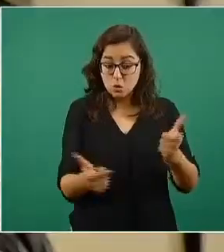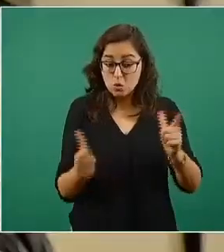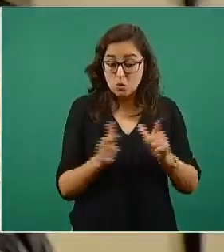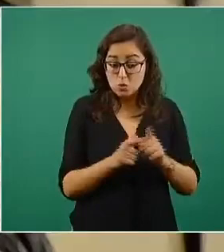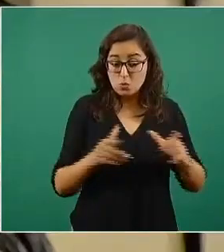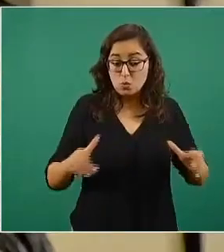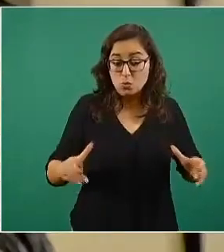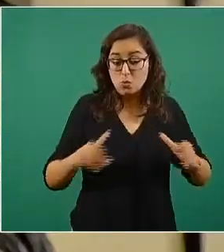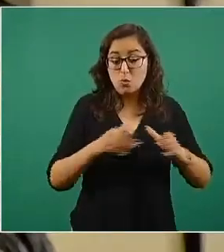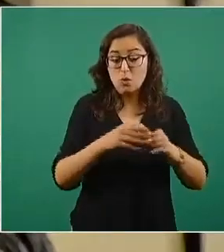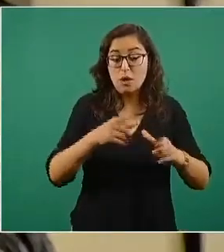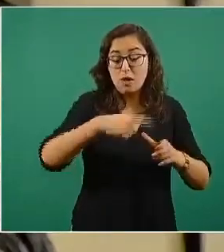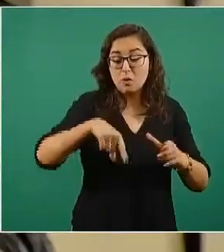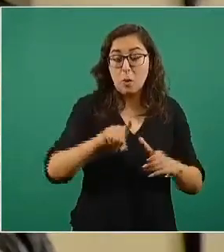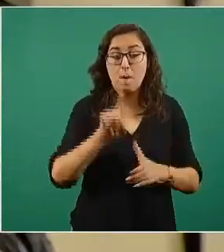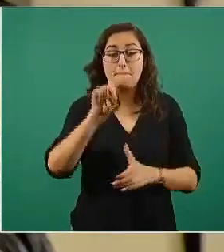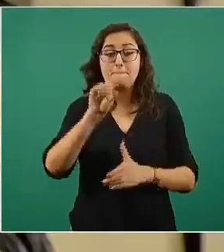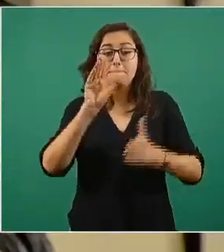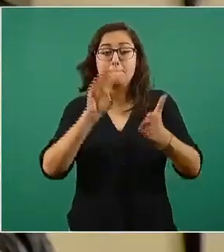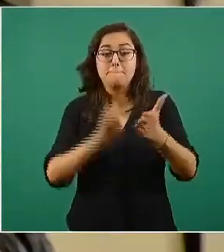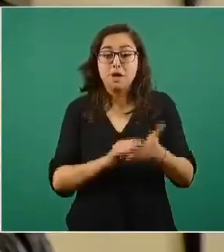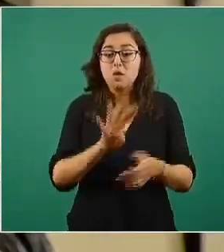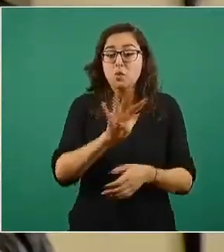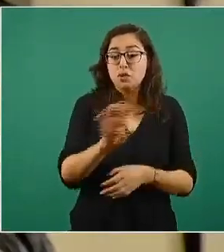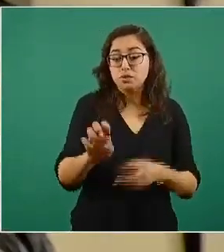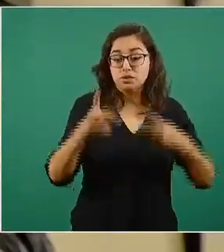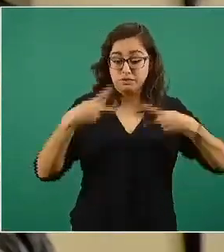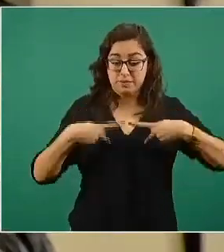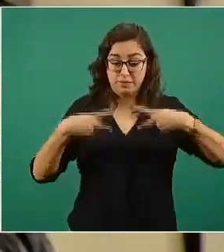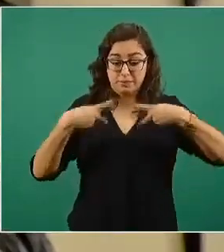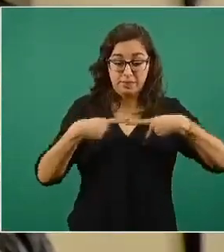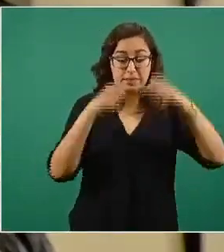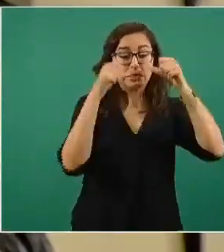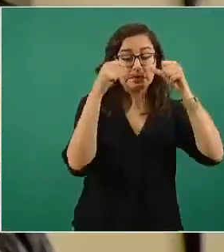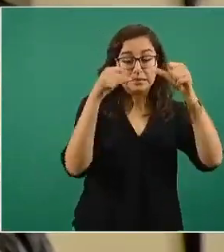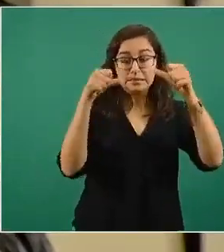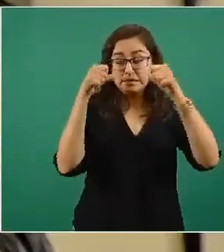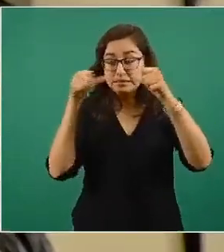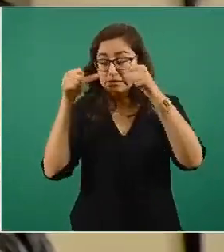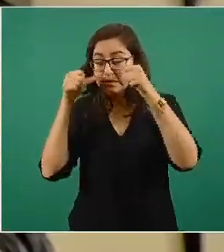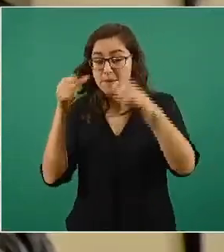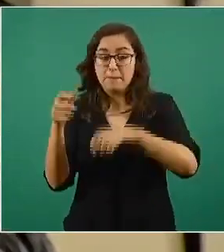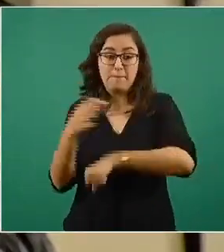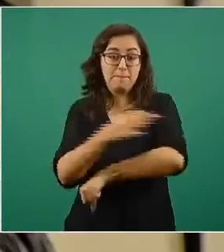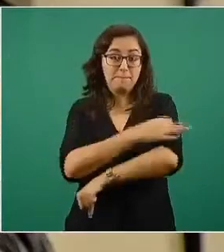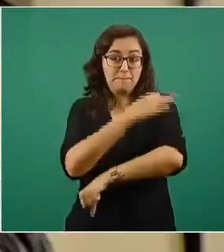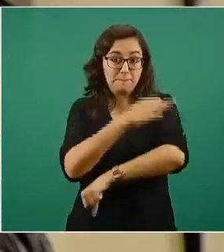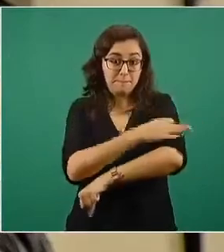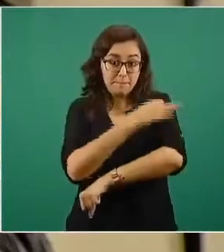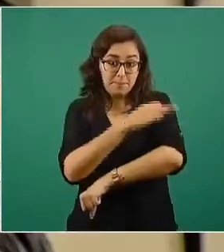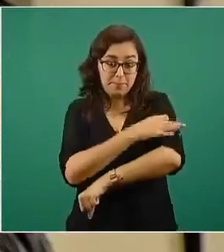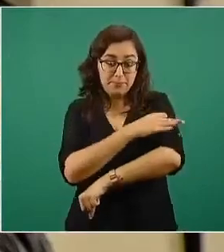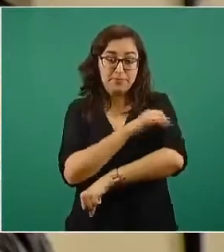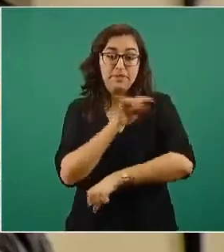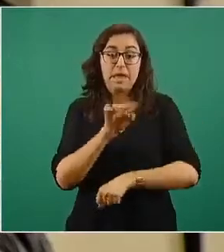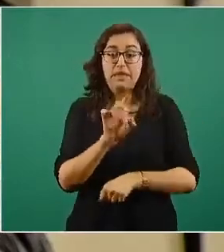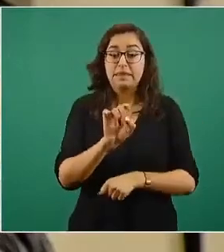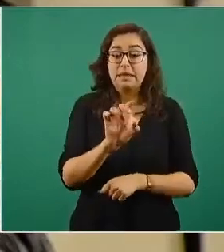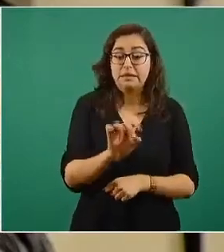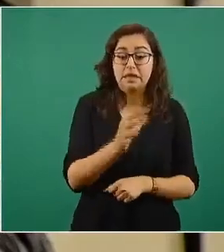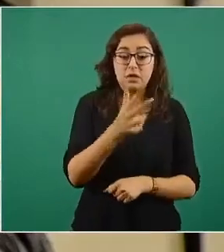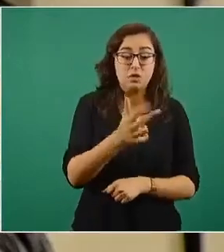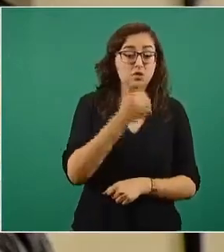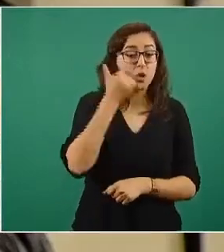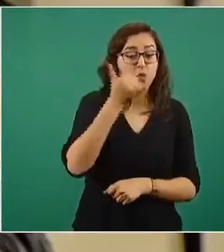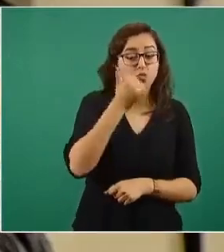cerca de 1,400 pacientes, o sea, se plantea que van a vacunar a 1,400 pacientes, donde van a haber 38 alumnos que van a ser